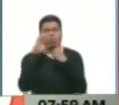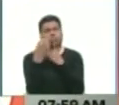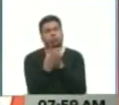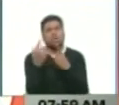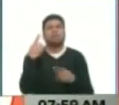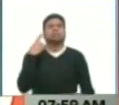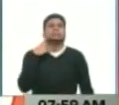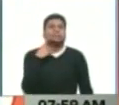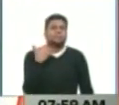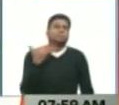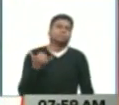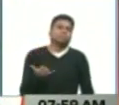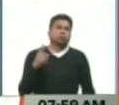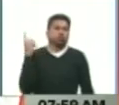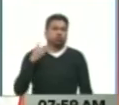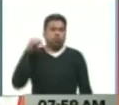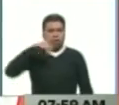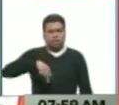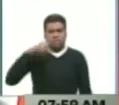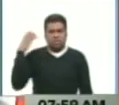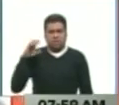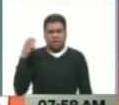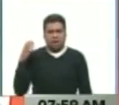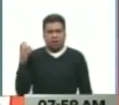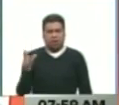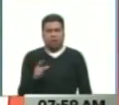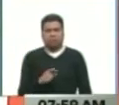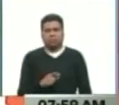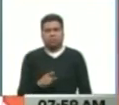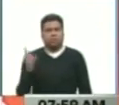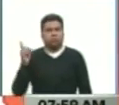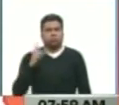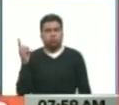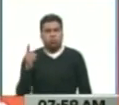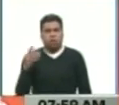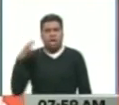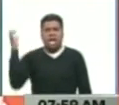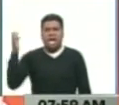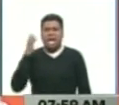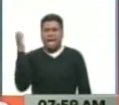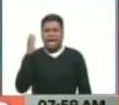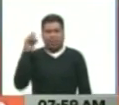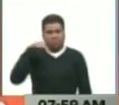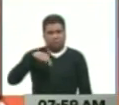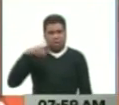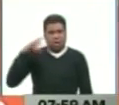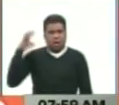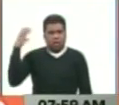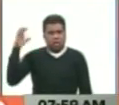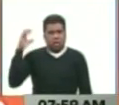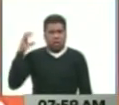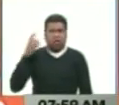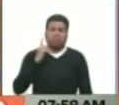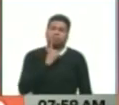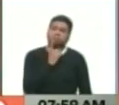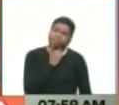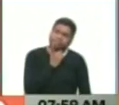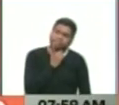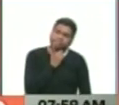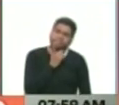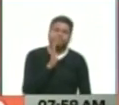estaban solo en Caracas y no trascendían ni siquiera el este de Caracas. Es decir, no solo en la ciudad capital, sino en una parte